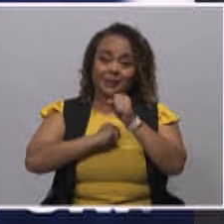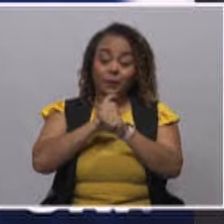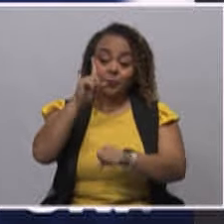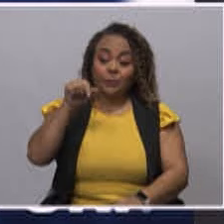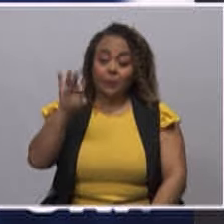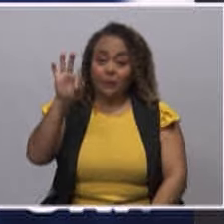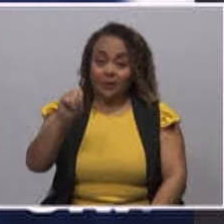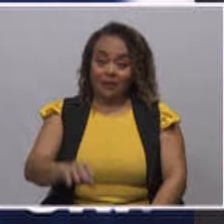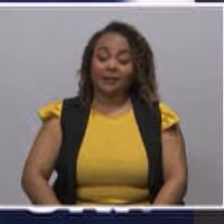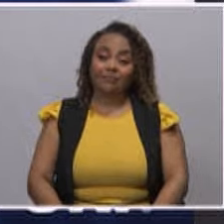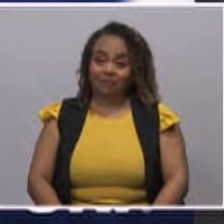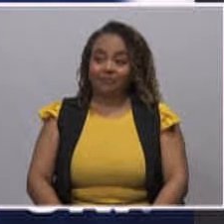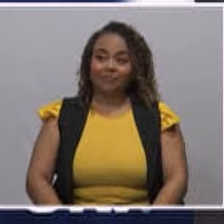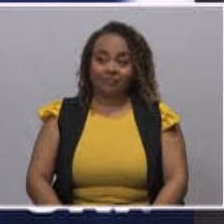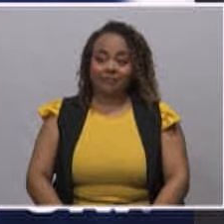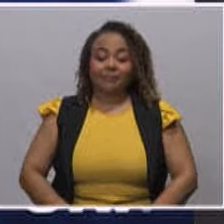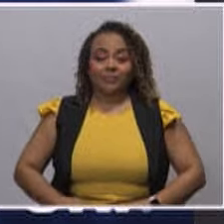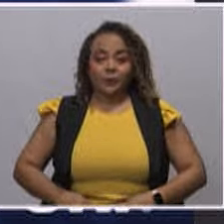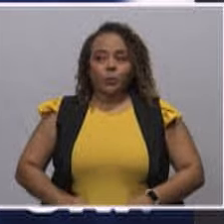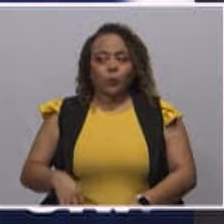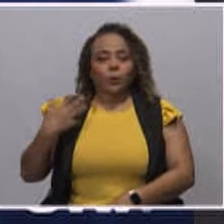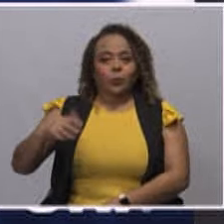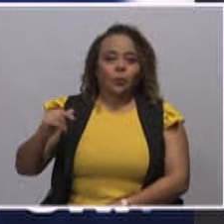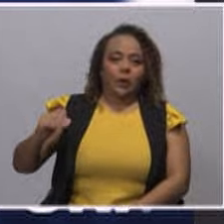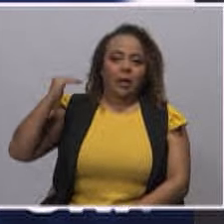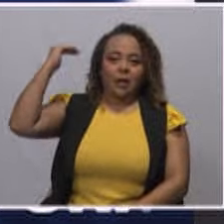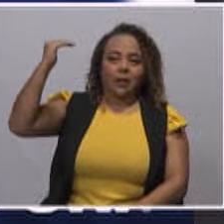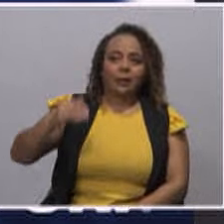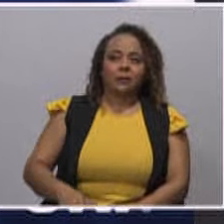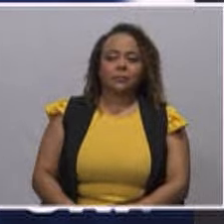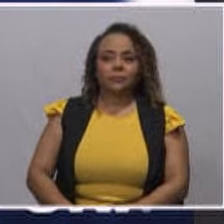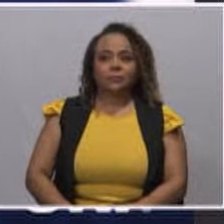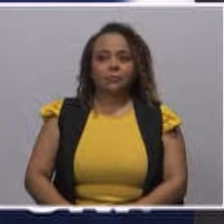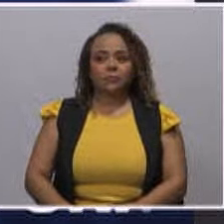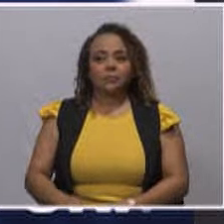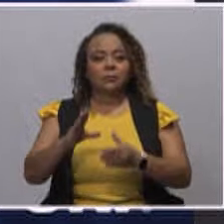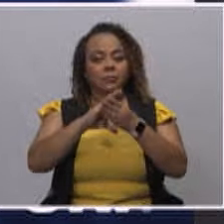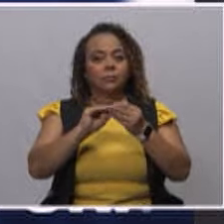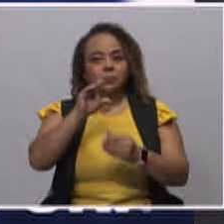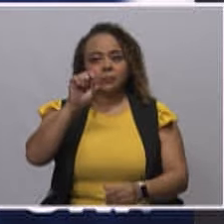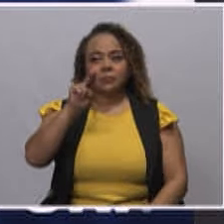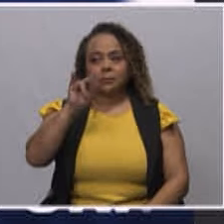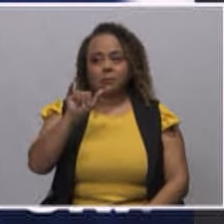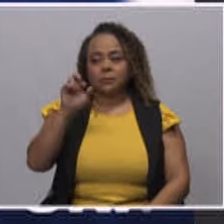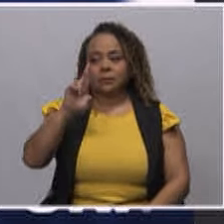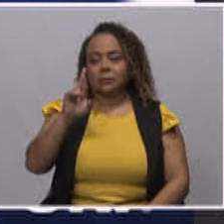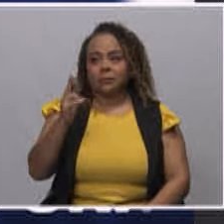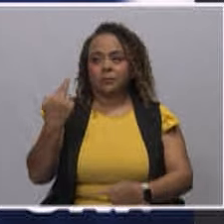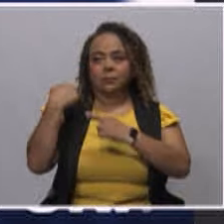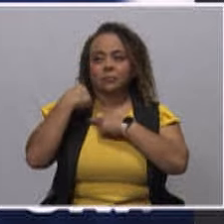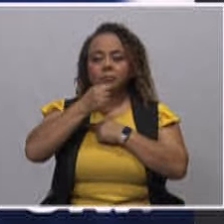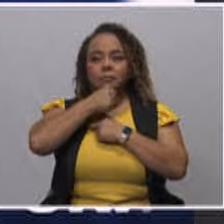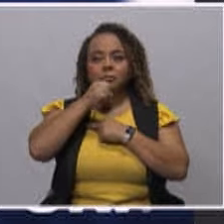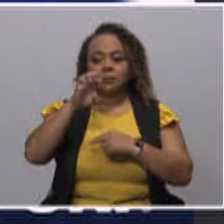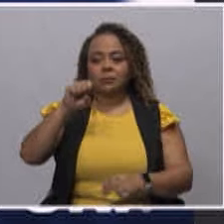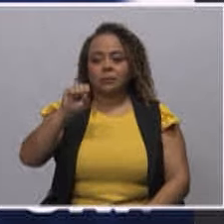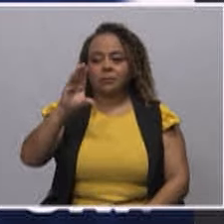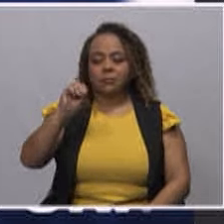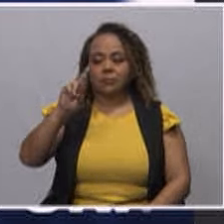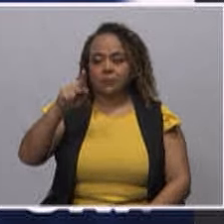ent el segundo portero de escorpiones comentaba Dani que es el Dani Rodríguez que es el encargado de prensa de de